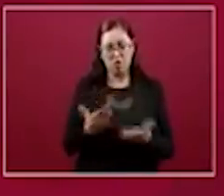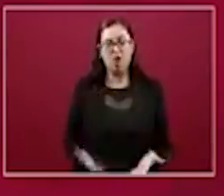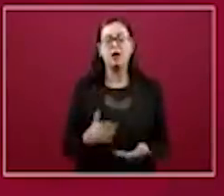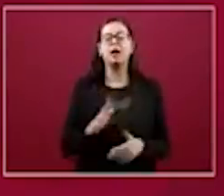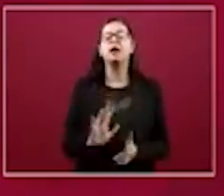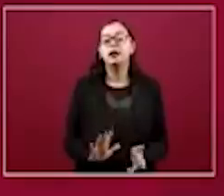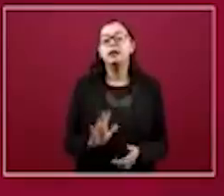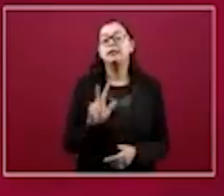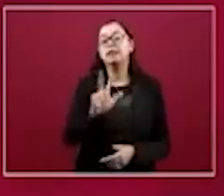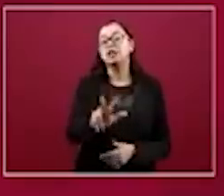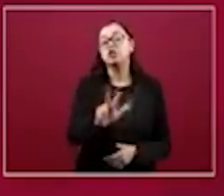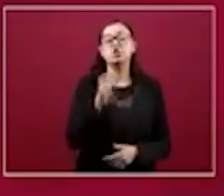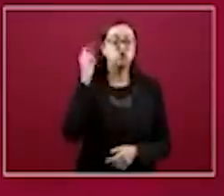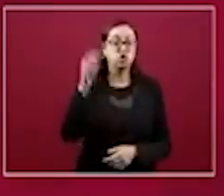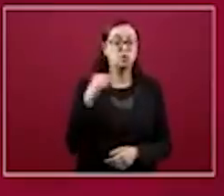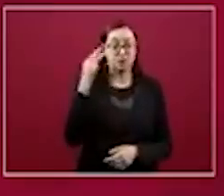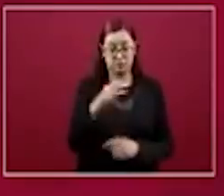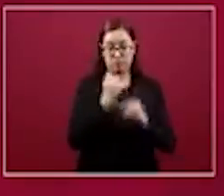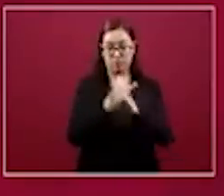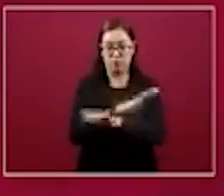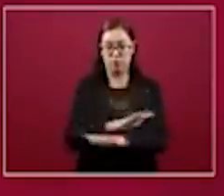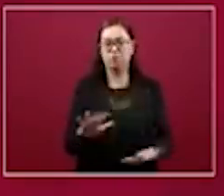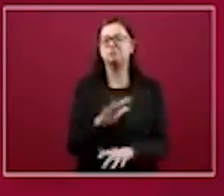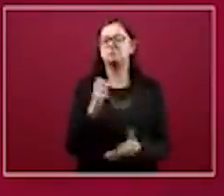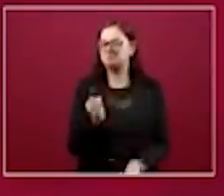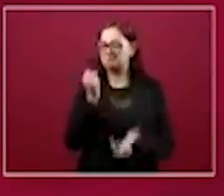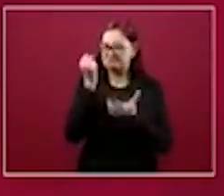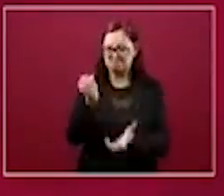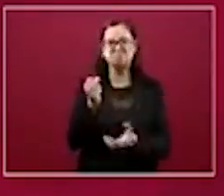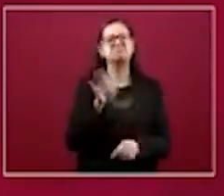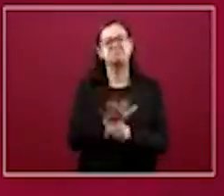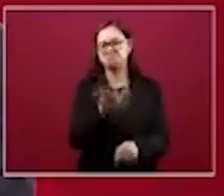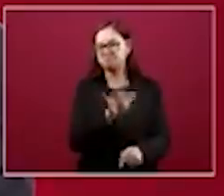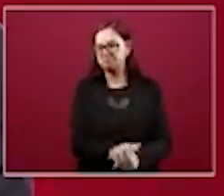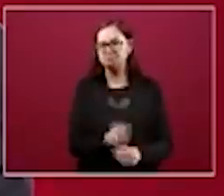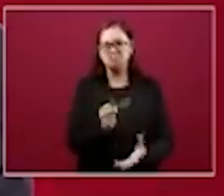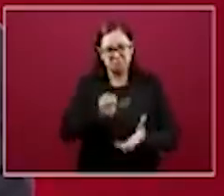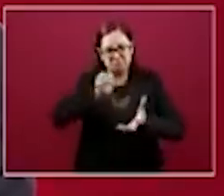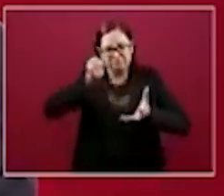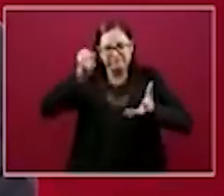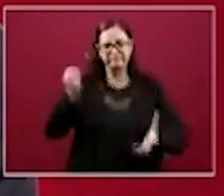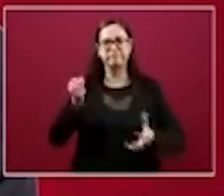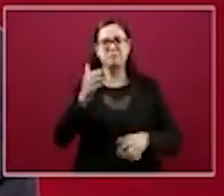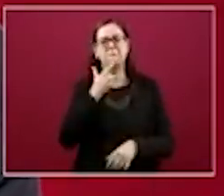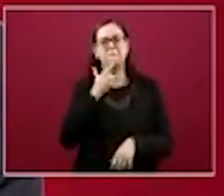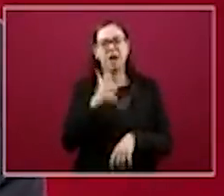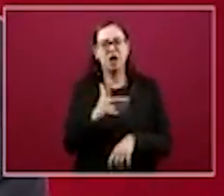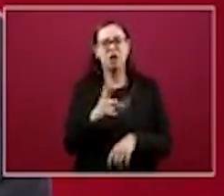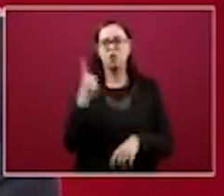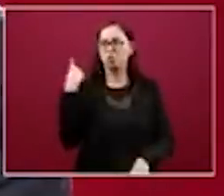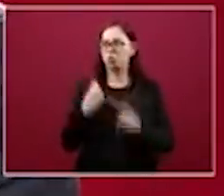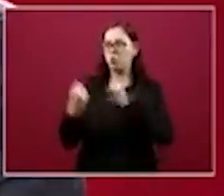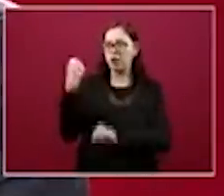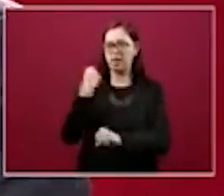presupuesto suficiente, hay inversión en Pemex, creció la inversión con relación al